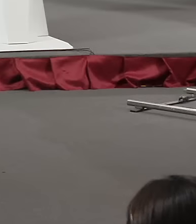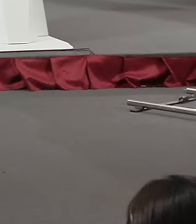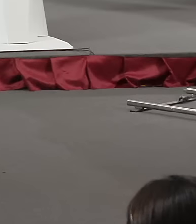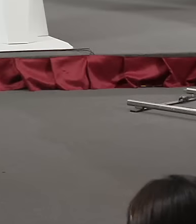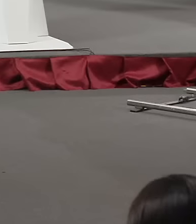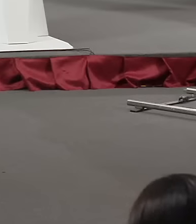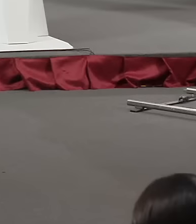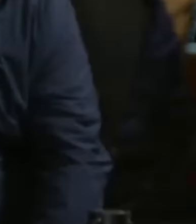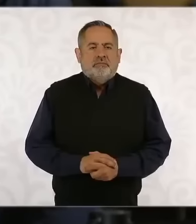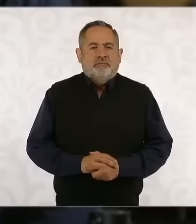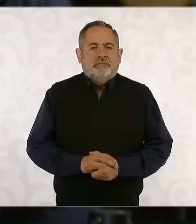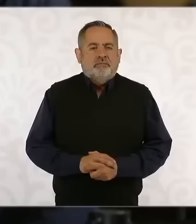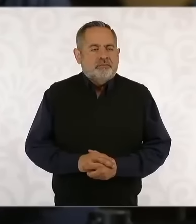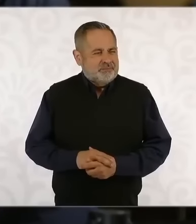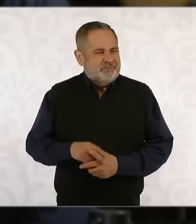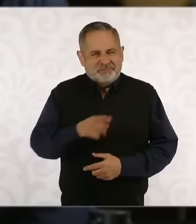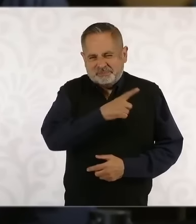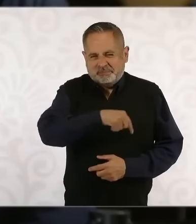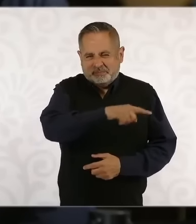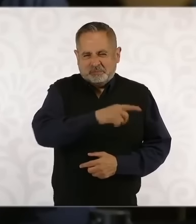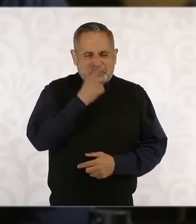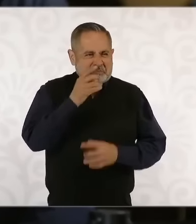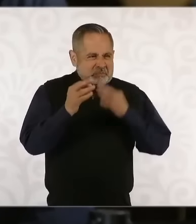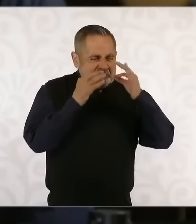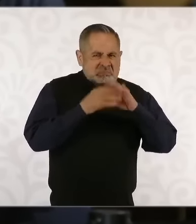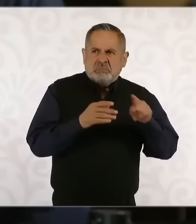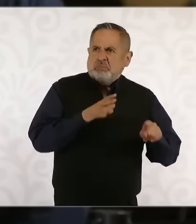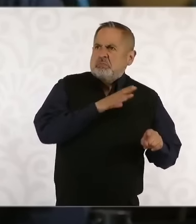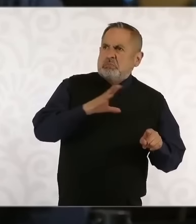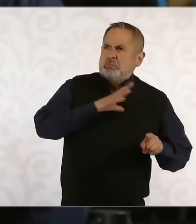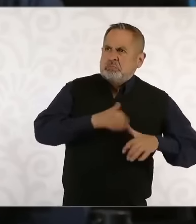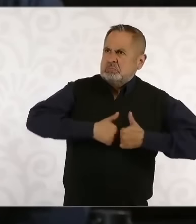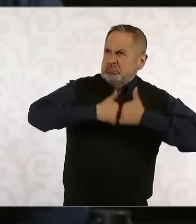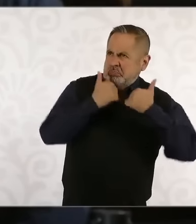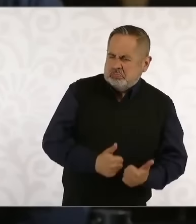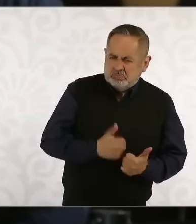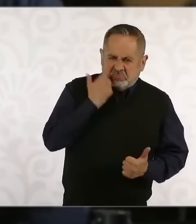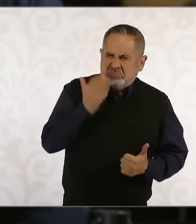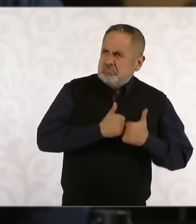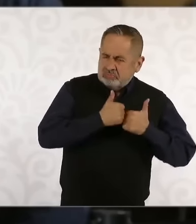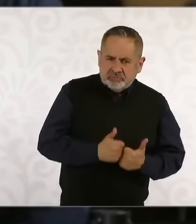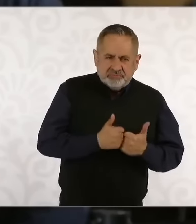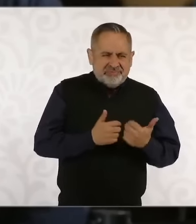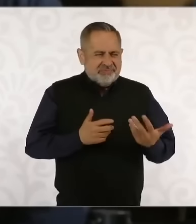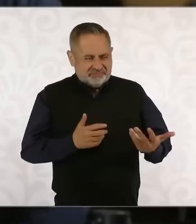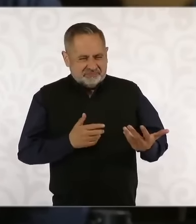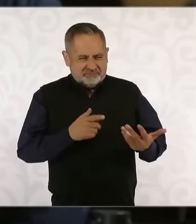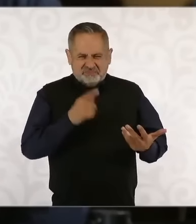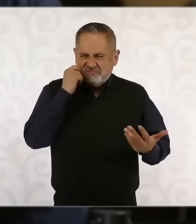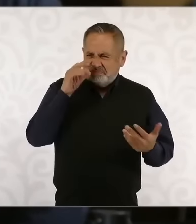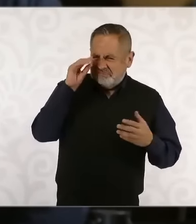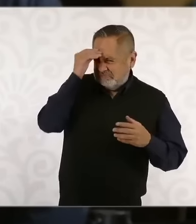reconocen más allá de un tema mediático y de cambios en el país, en nuestro